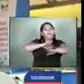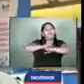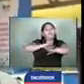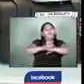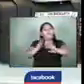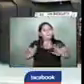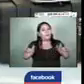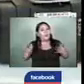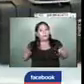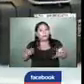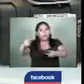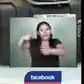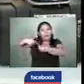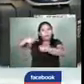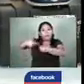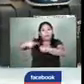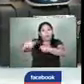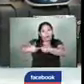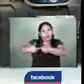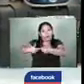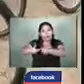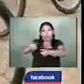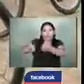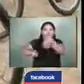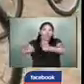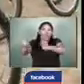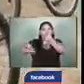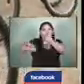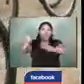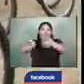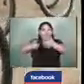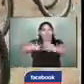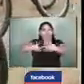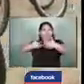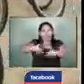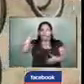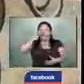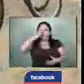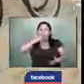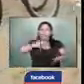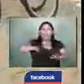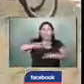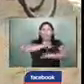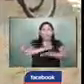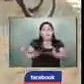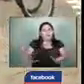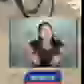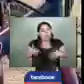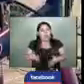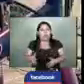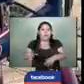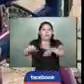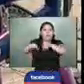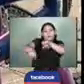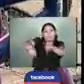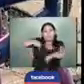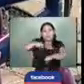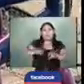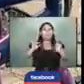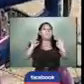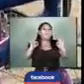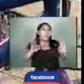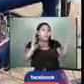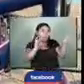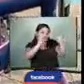el combustible que a diario los automóviles queman y gracias a la bicicleta podemos disminuir el